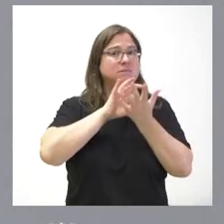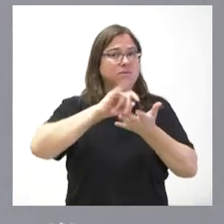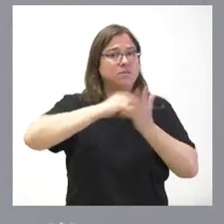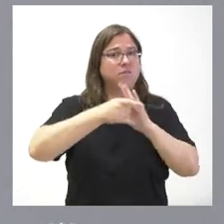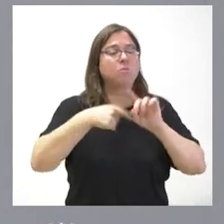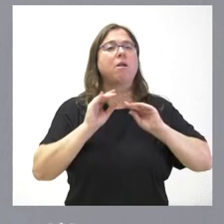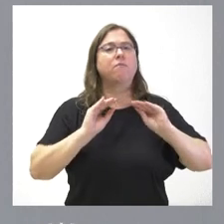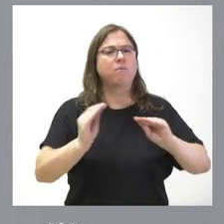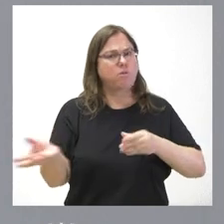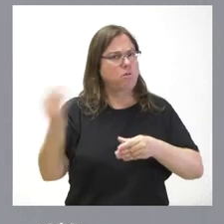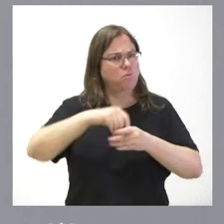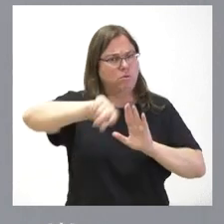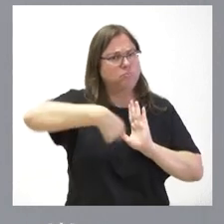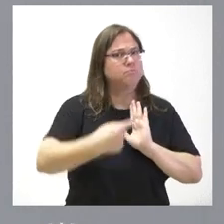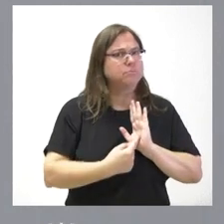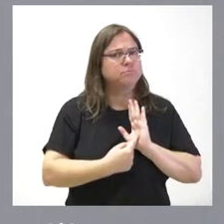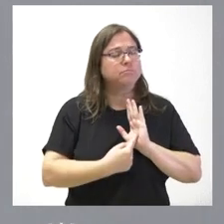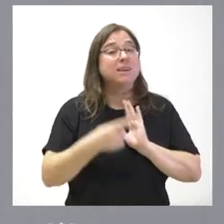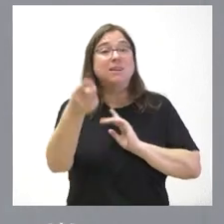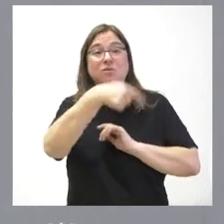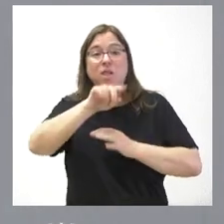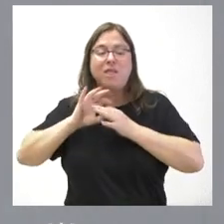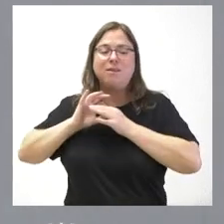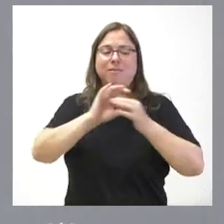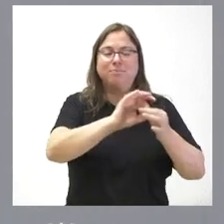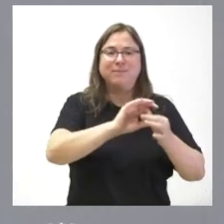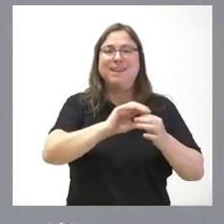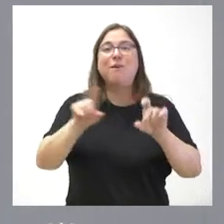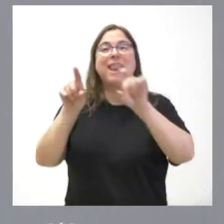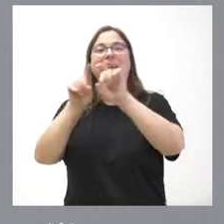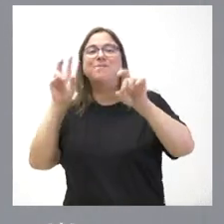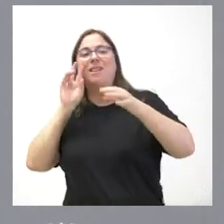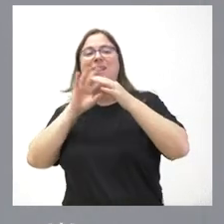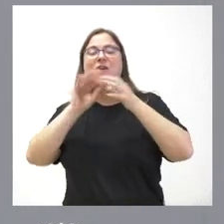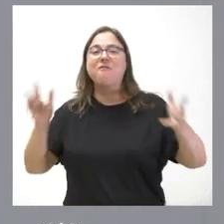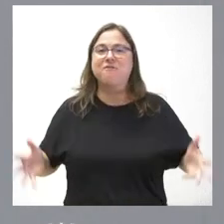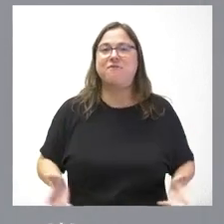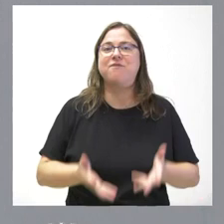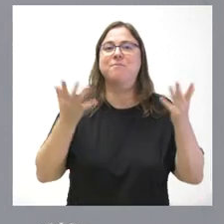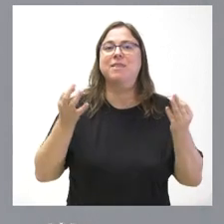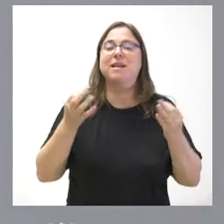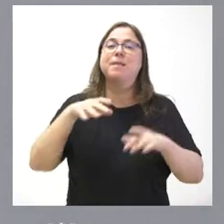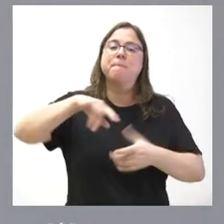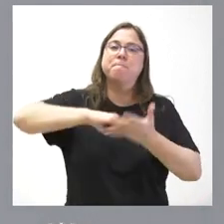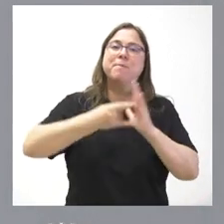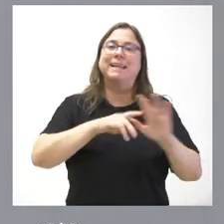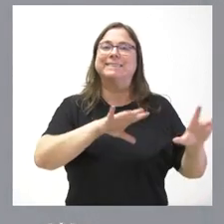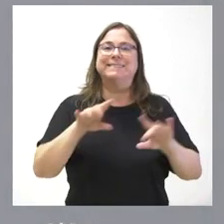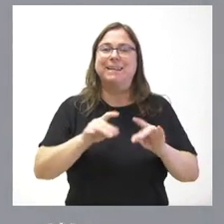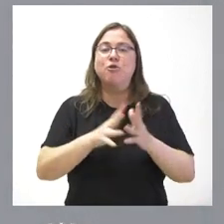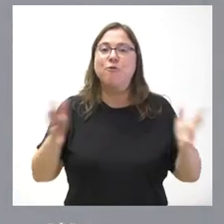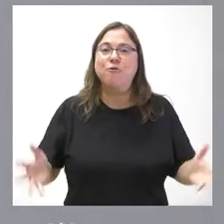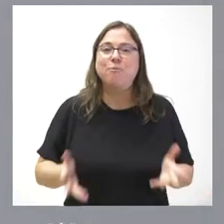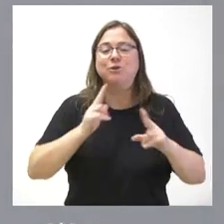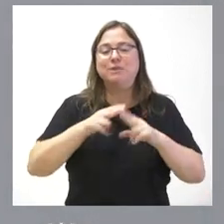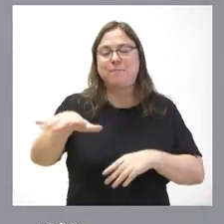formación todo ello Además vinculado desde el punto de vista empresarial en este caso con el fomento de la actividad en el plan territorial de fomento de tierra